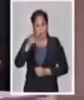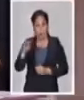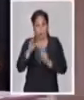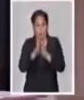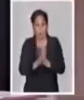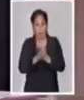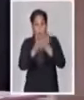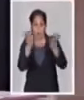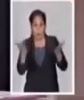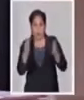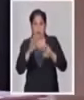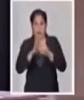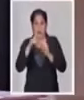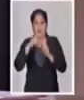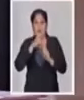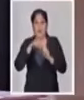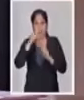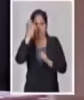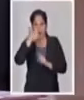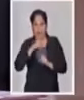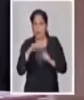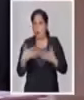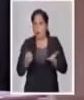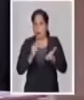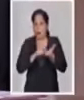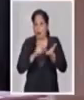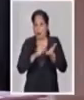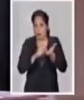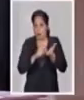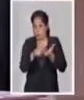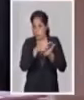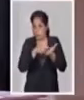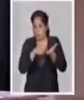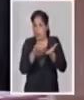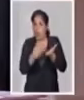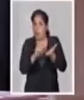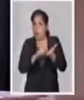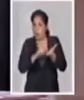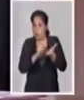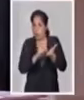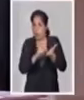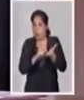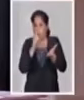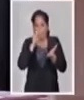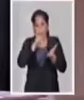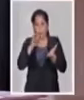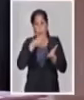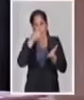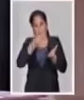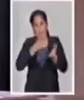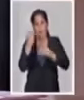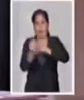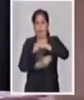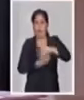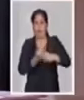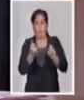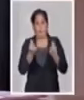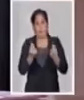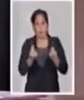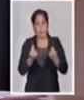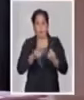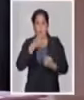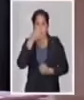gaceta que había descargado había sido la de la canasta. Bueno, la canasta familiar normada cambia su valor, como ya